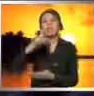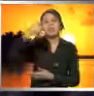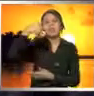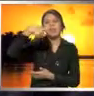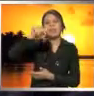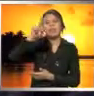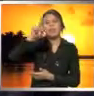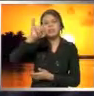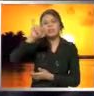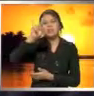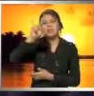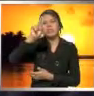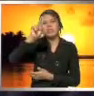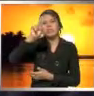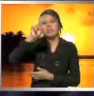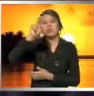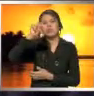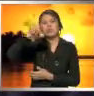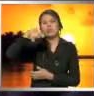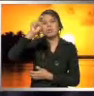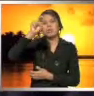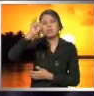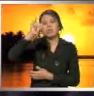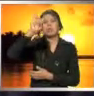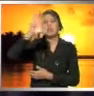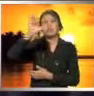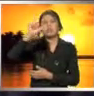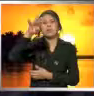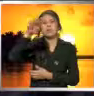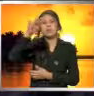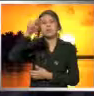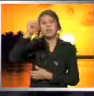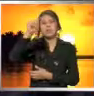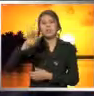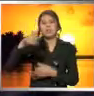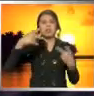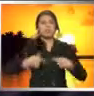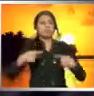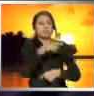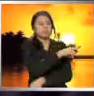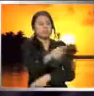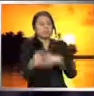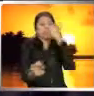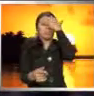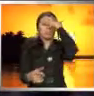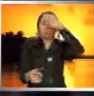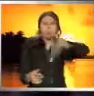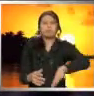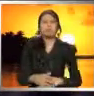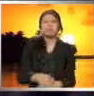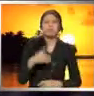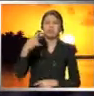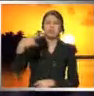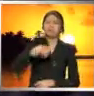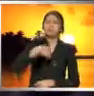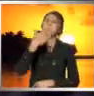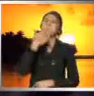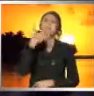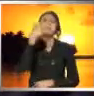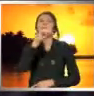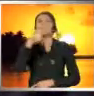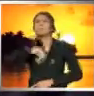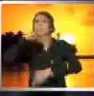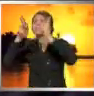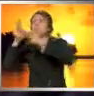quirúrgicamente inducida, y te das cuenta de que la mayoría de la gente no está enterada de nada. Entonces, a mí me fue muy bien, pero empecé a hablar de este tema con muchas